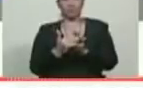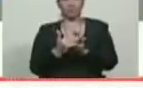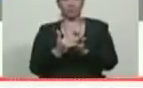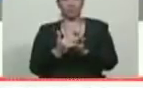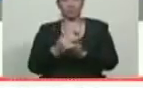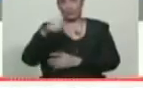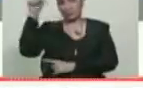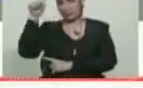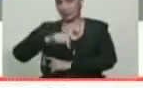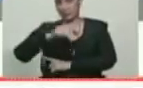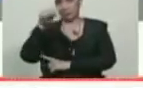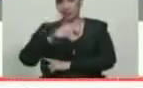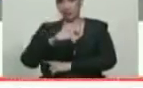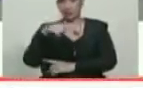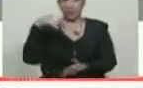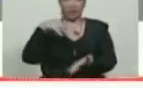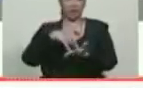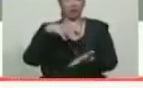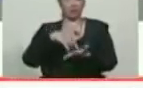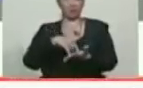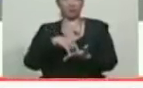Aquí hoy en Carabobo.